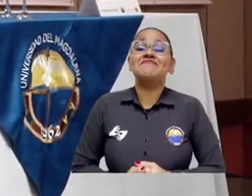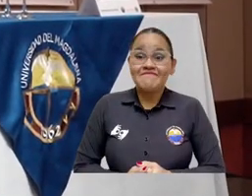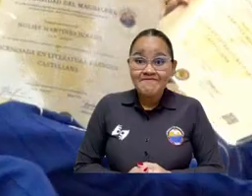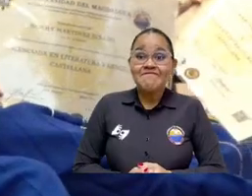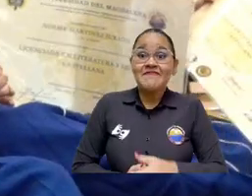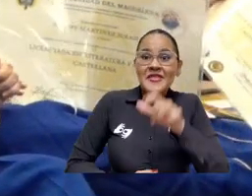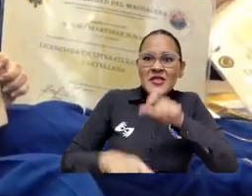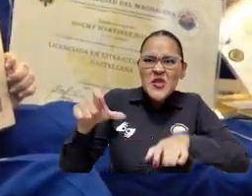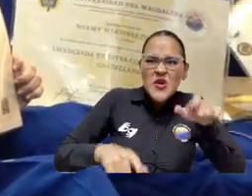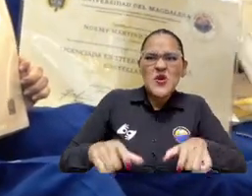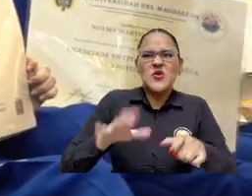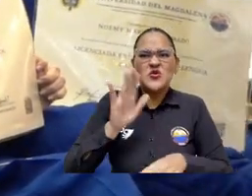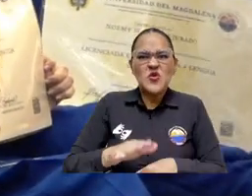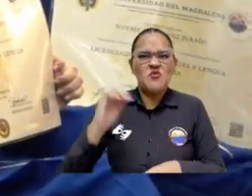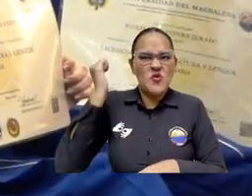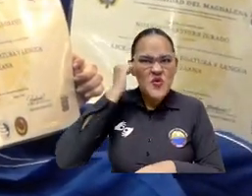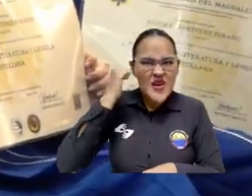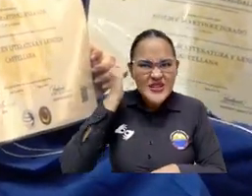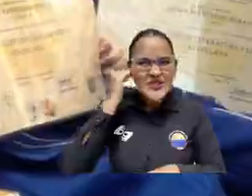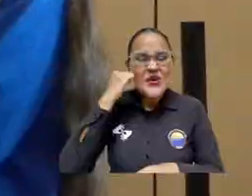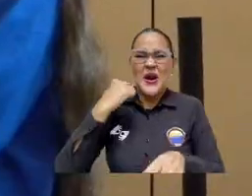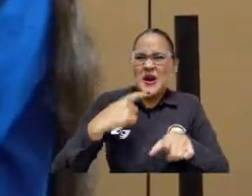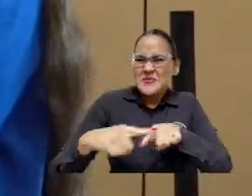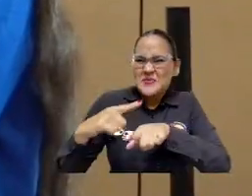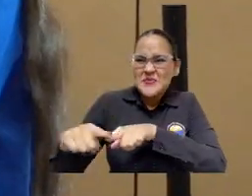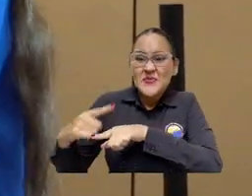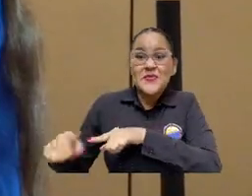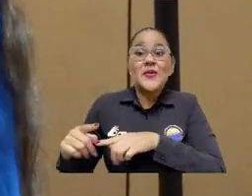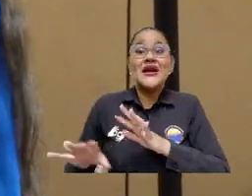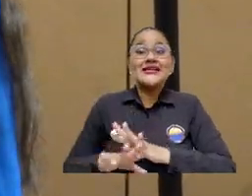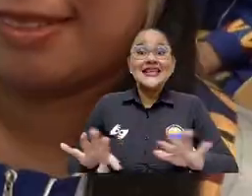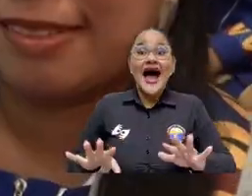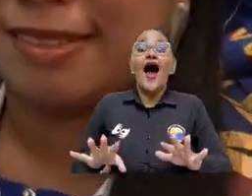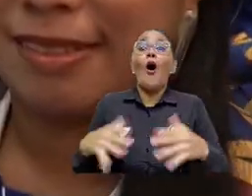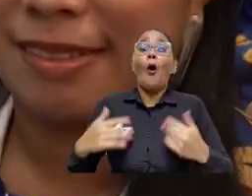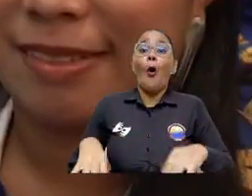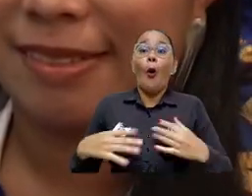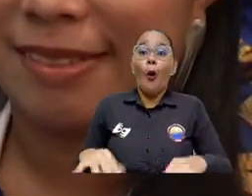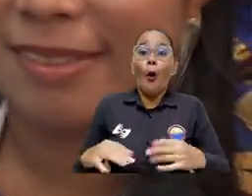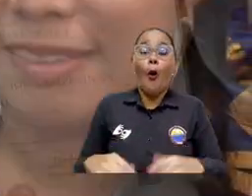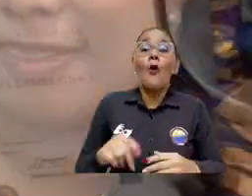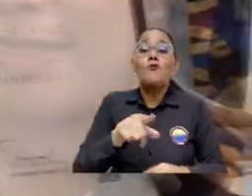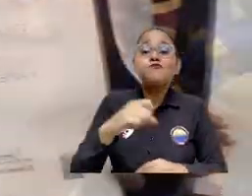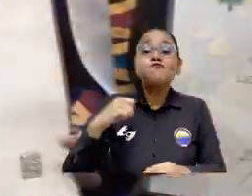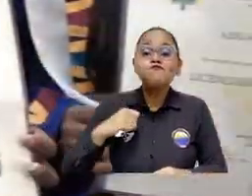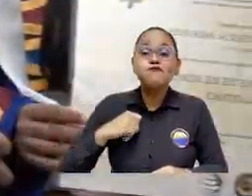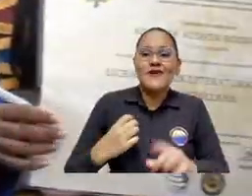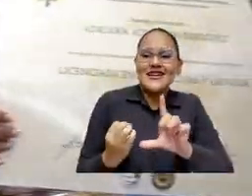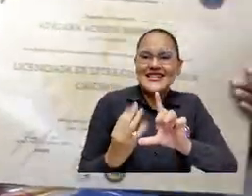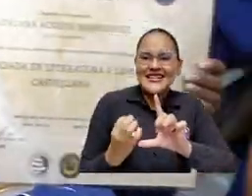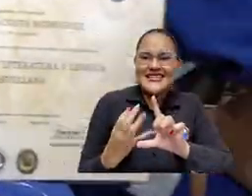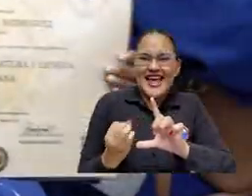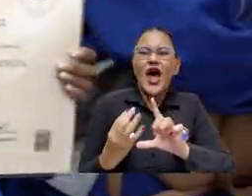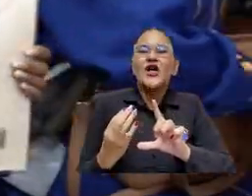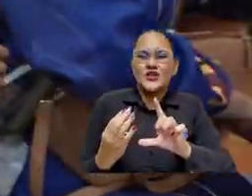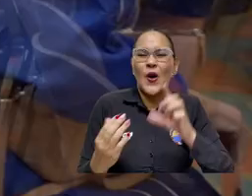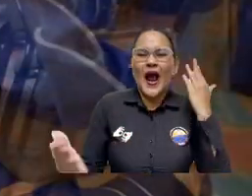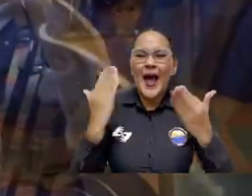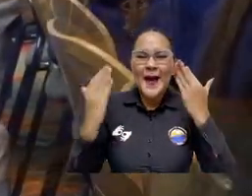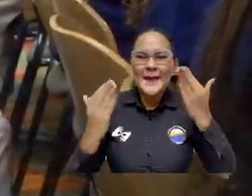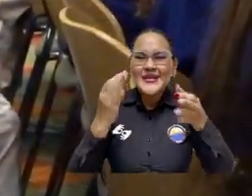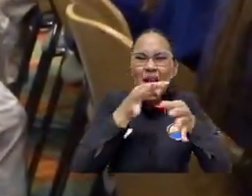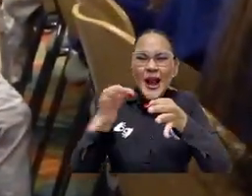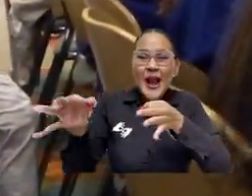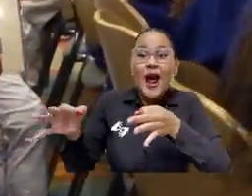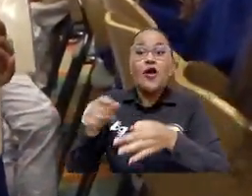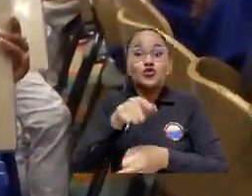experiencia docente también Hicieron parte de esta ceremonia al recibir el título como licenciados en educación campesina y rural tengo